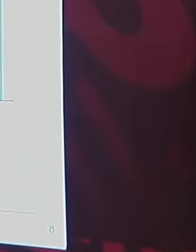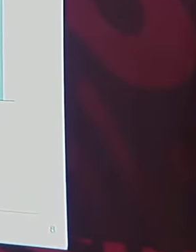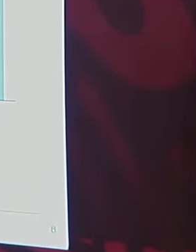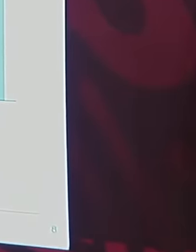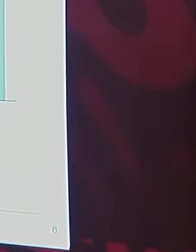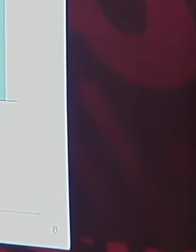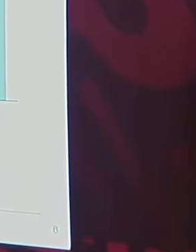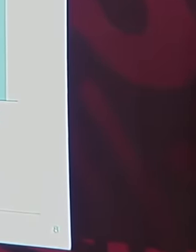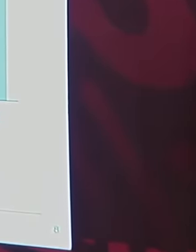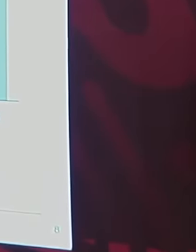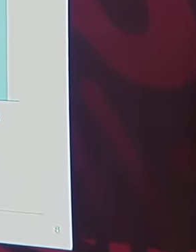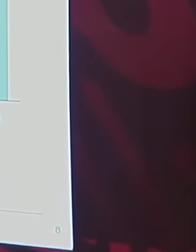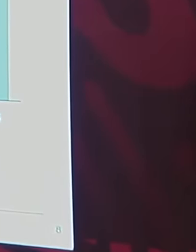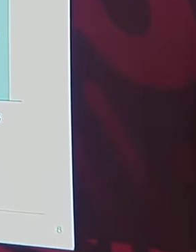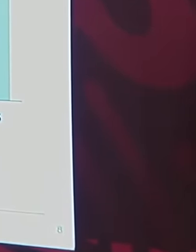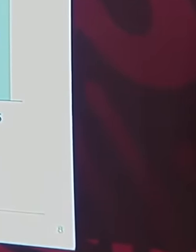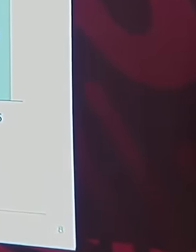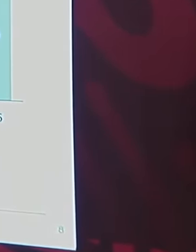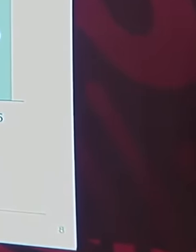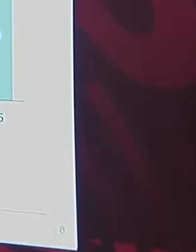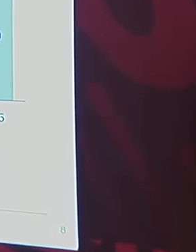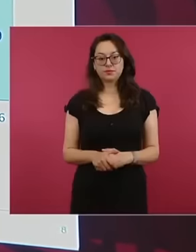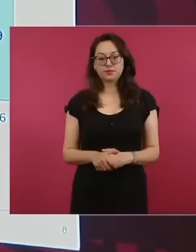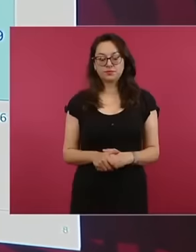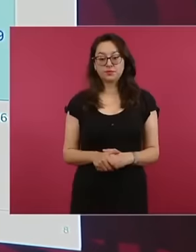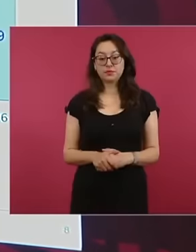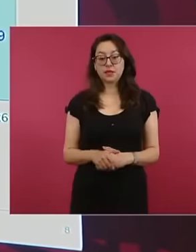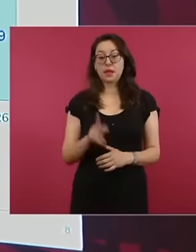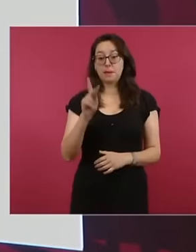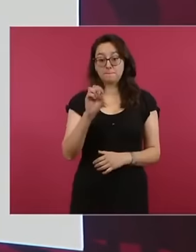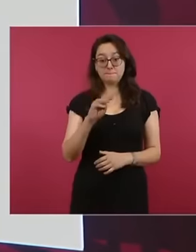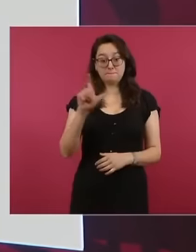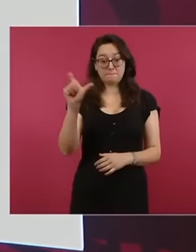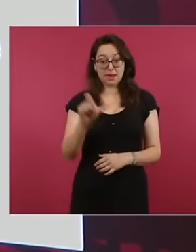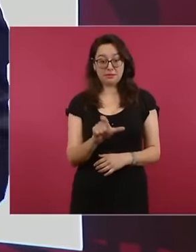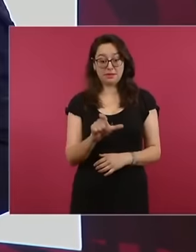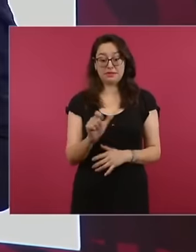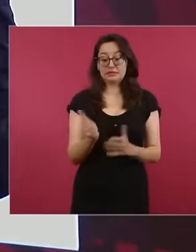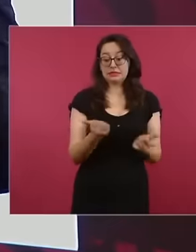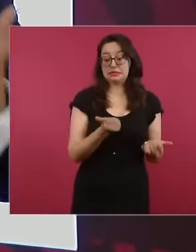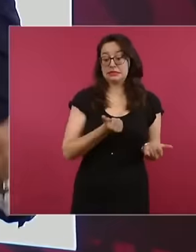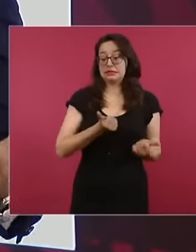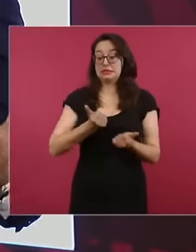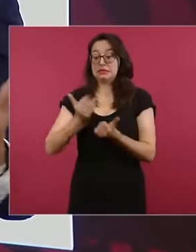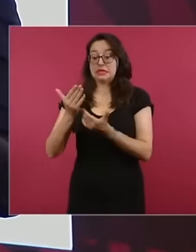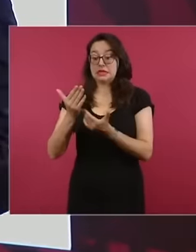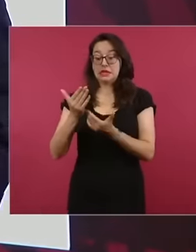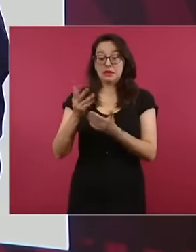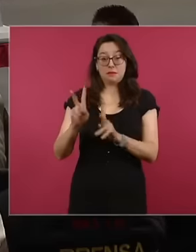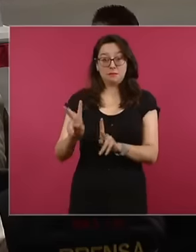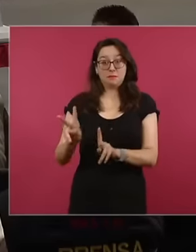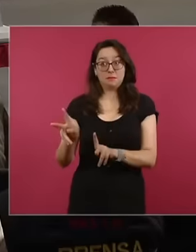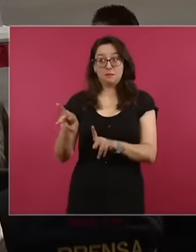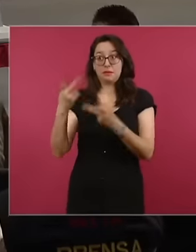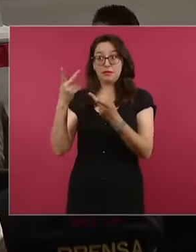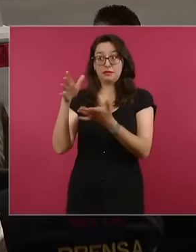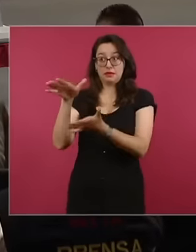de todos sus ingresos, de la venta de petróleo crudo, ya los obtiene del mercado interno.